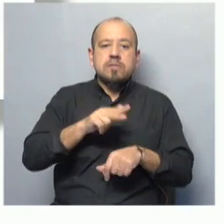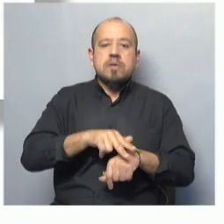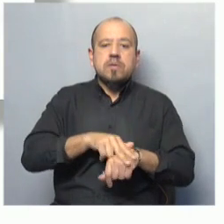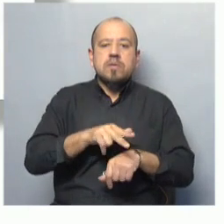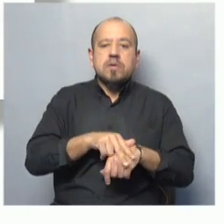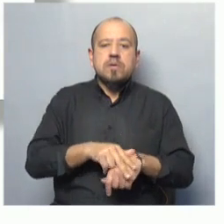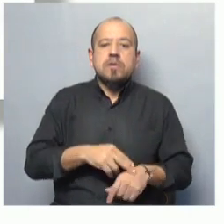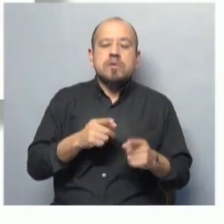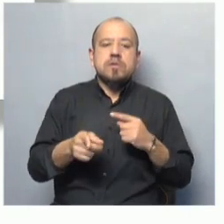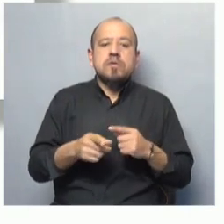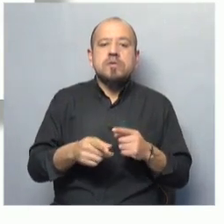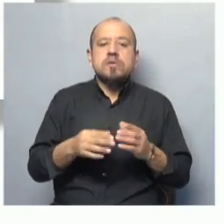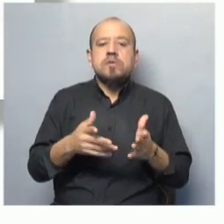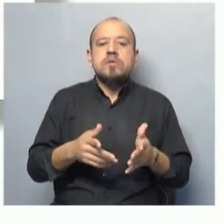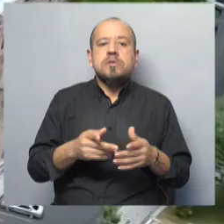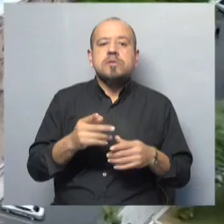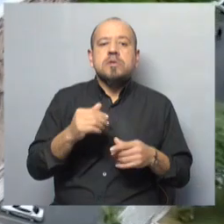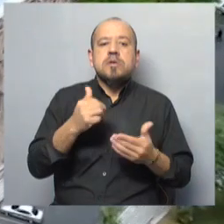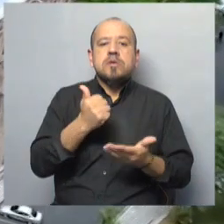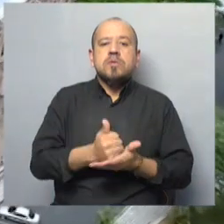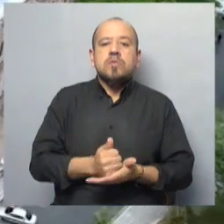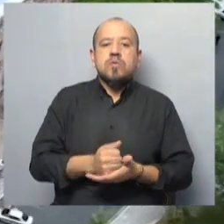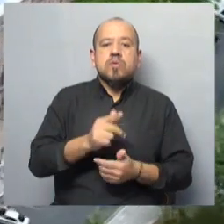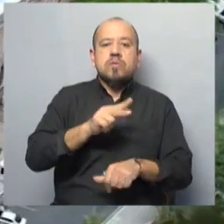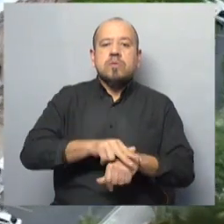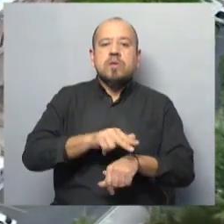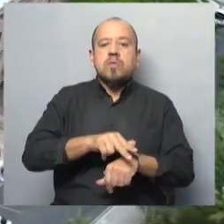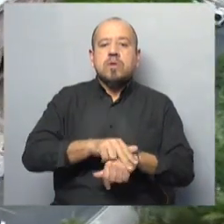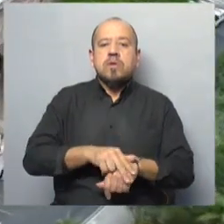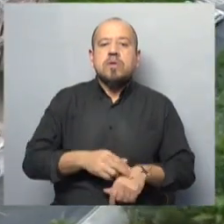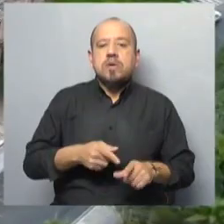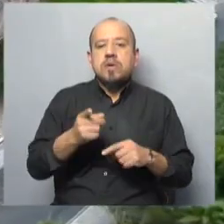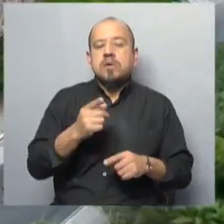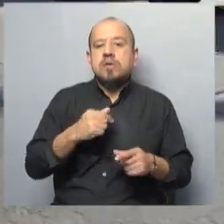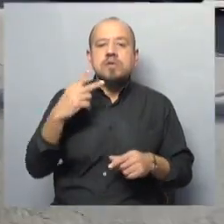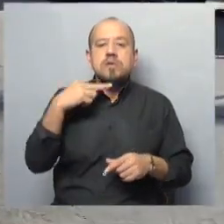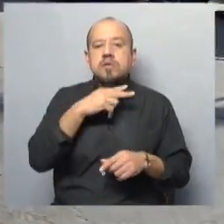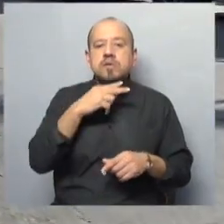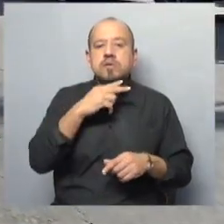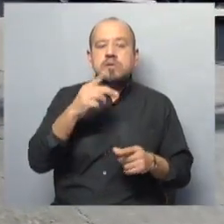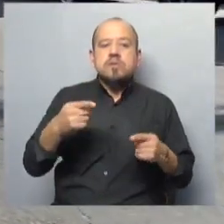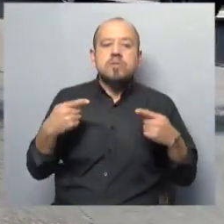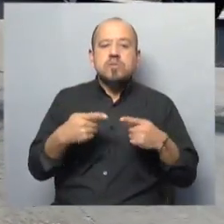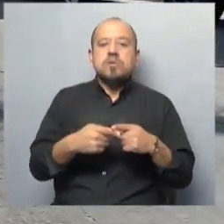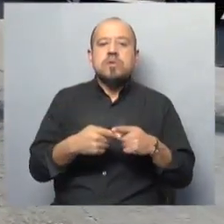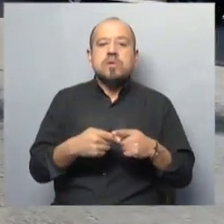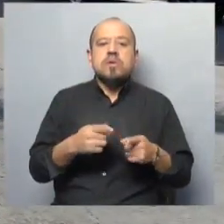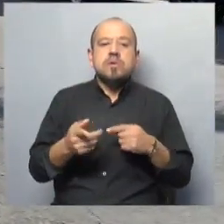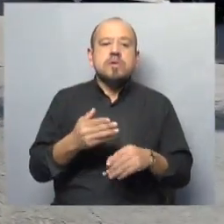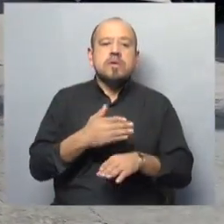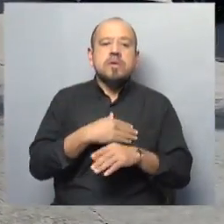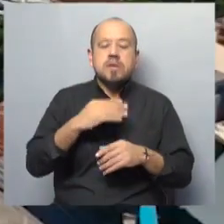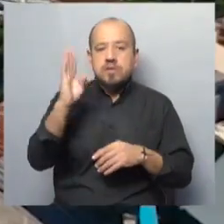La indagatoria determinó que Fontana había estado en Paraguay y que desde allí viajó con documentos falsos a Punta del Este antes de trasladarse a